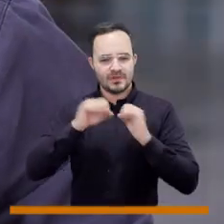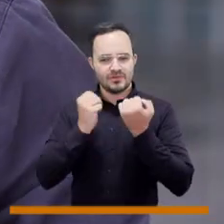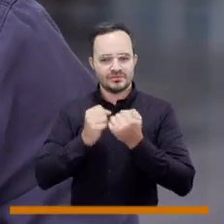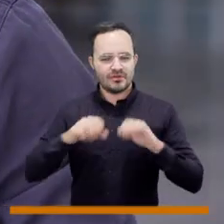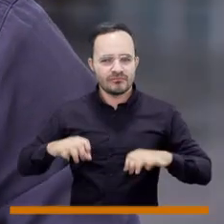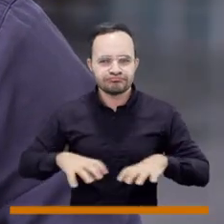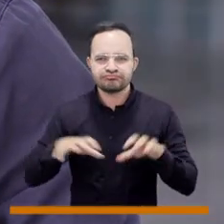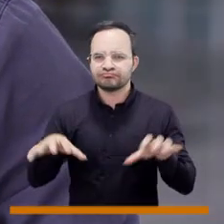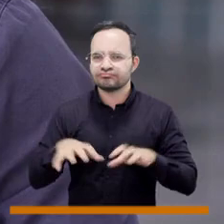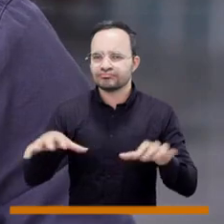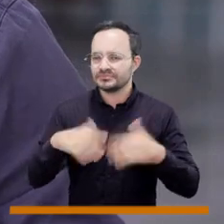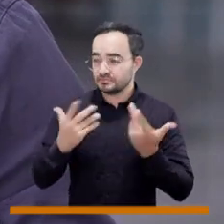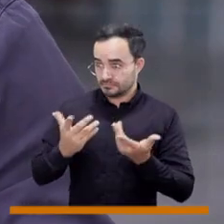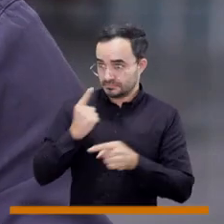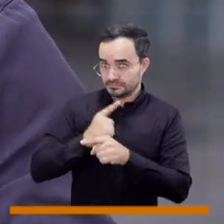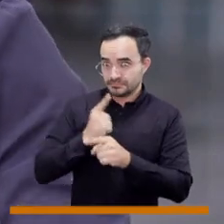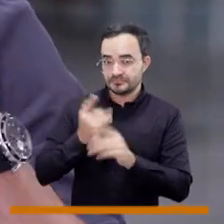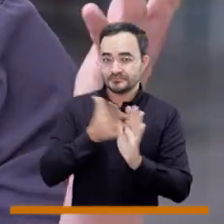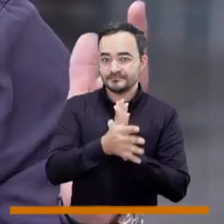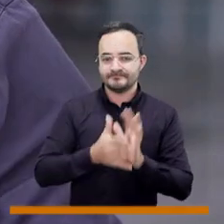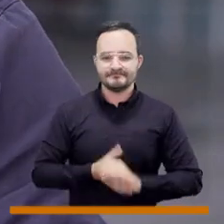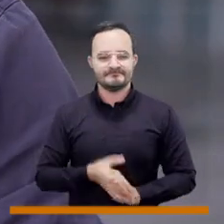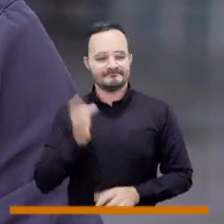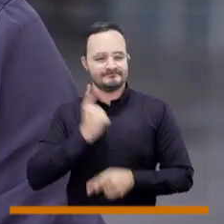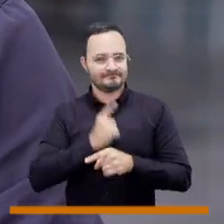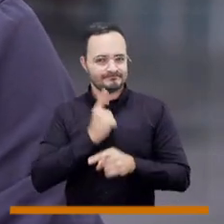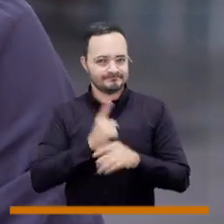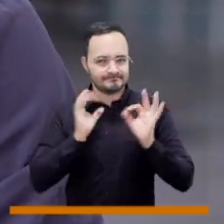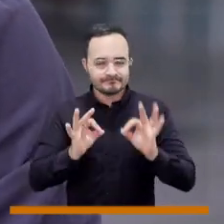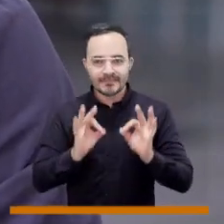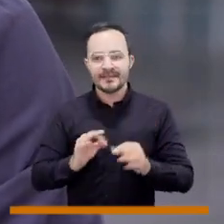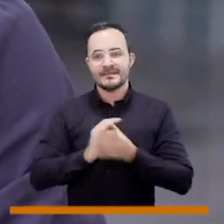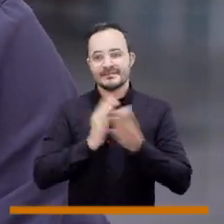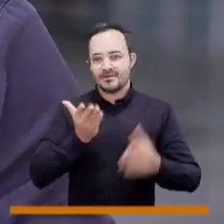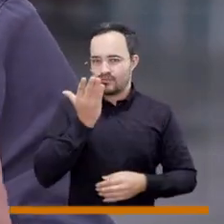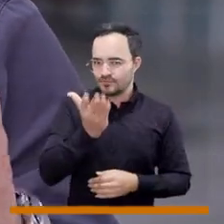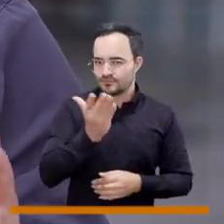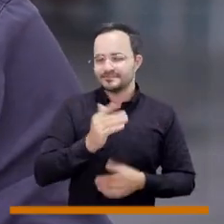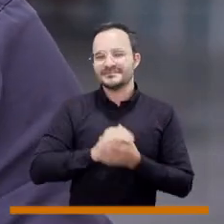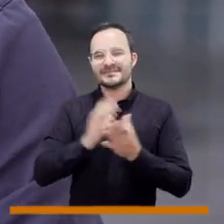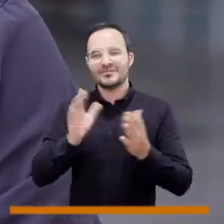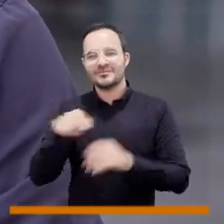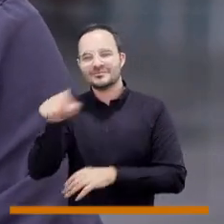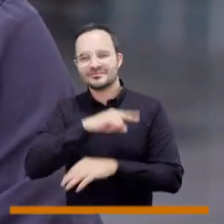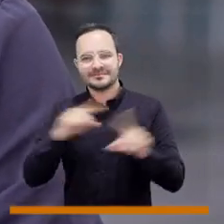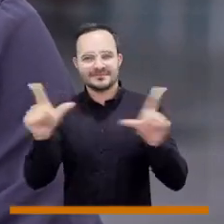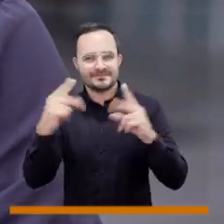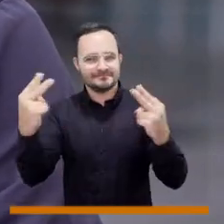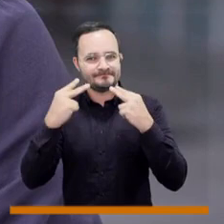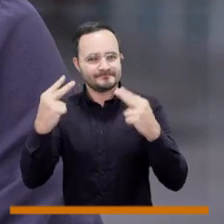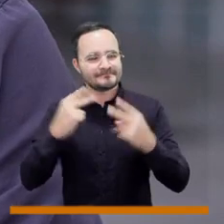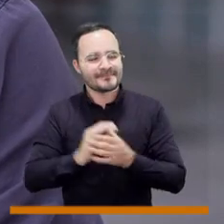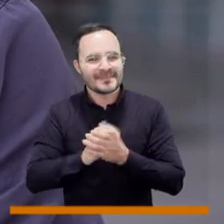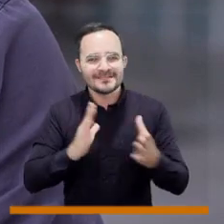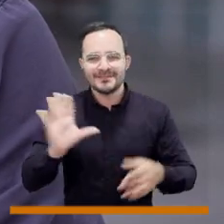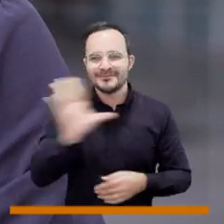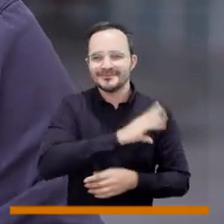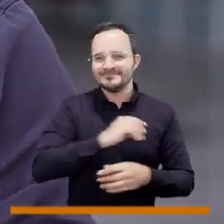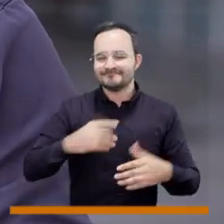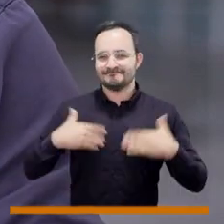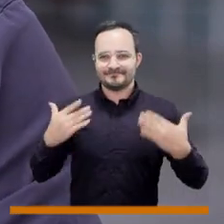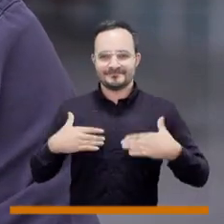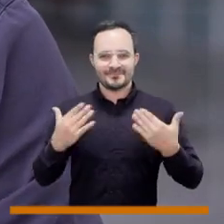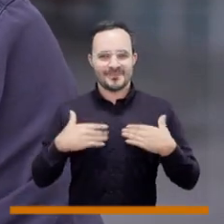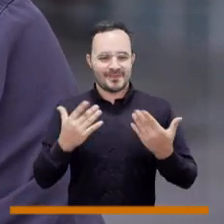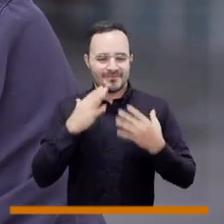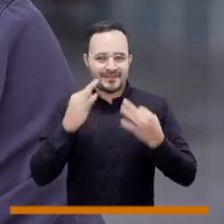Así es, Catherine. Un saludo para ti, para toda la audiencia. Estamos muy contentos de poder estar de nuevo en